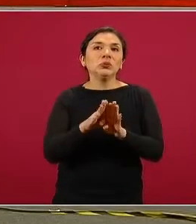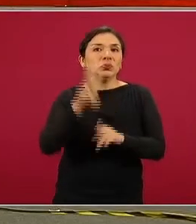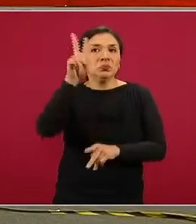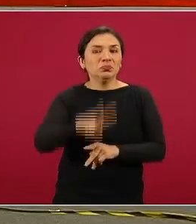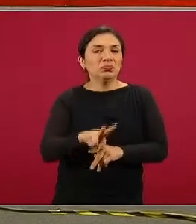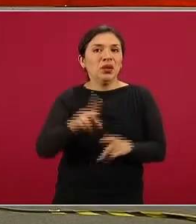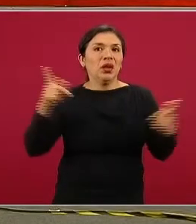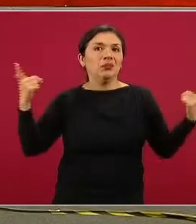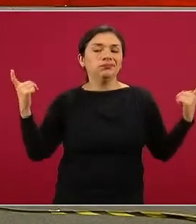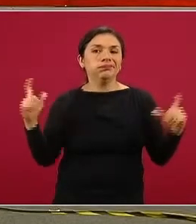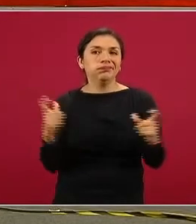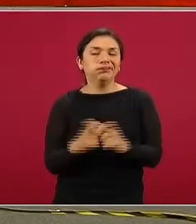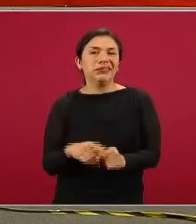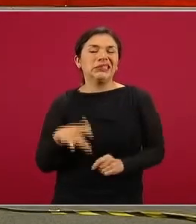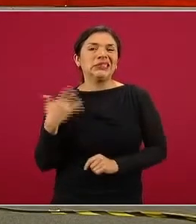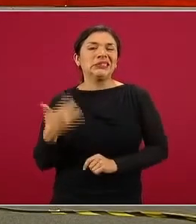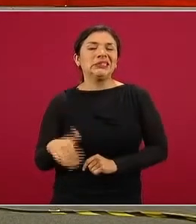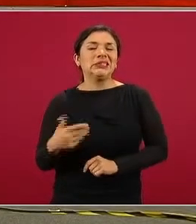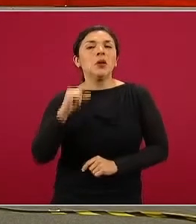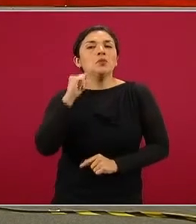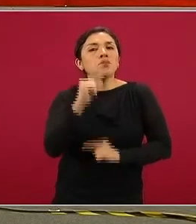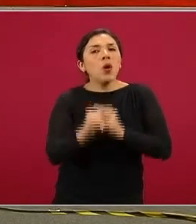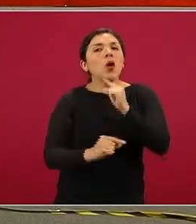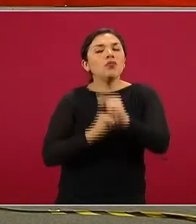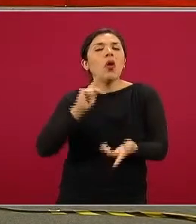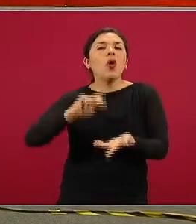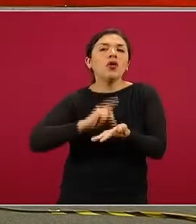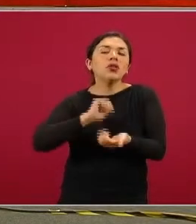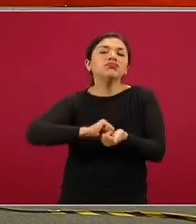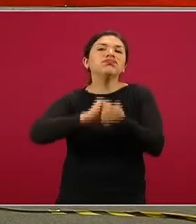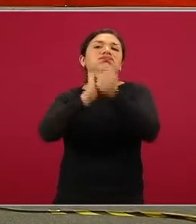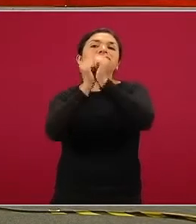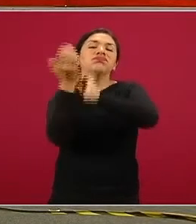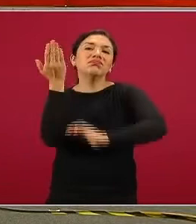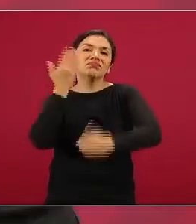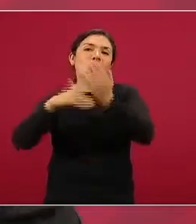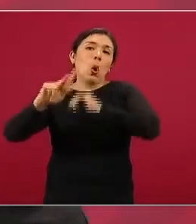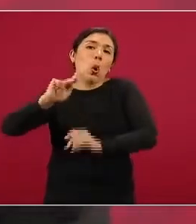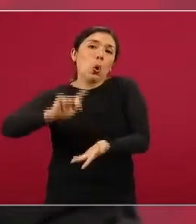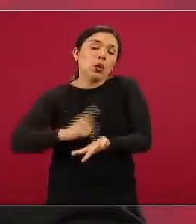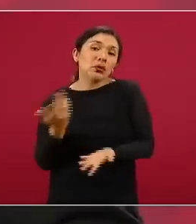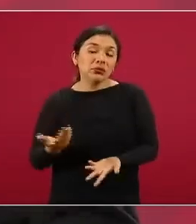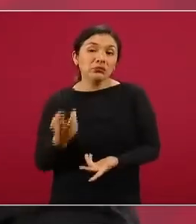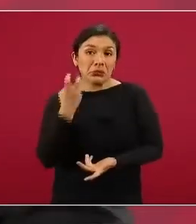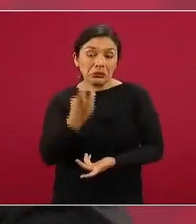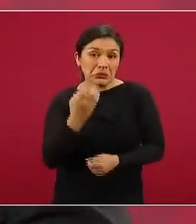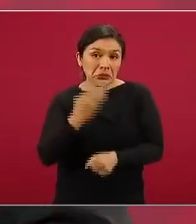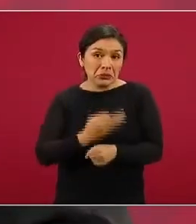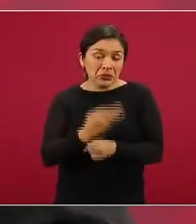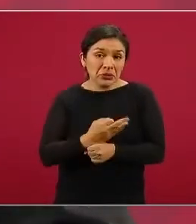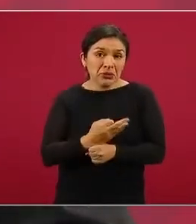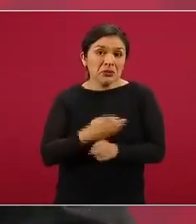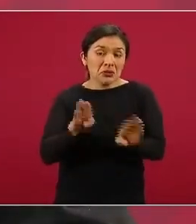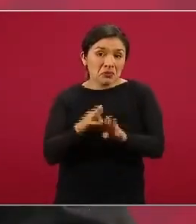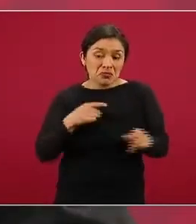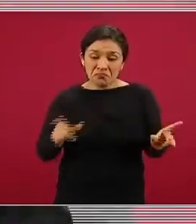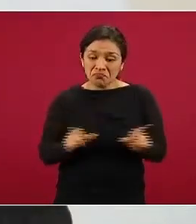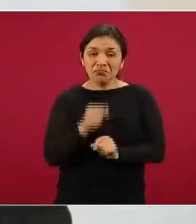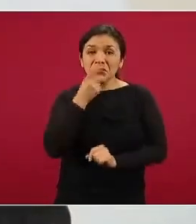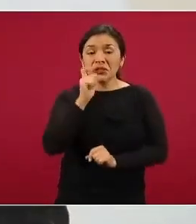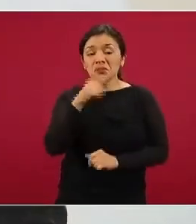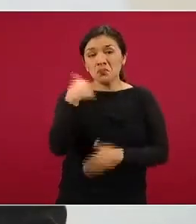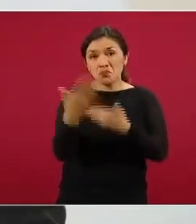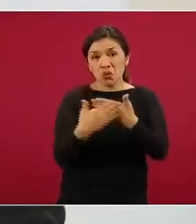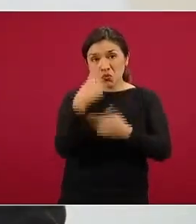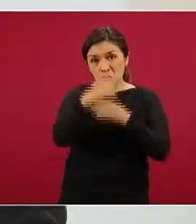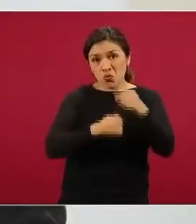caída dramática y cómo poco a poco se empieza a recuperar, por lo que podemos decir que para el